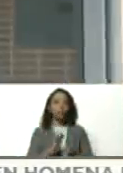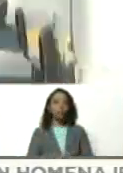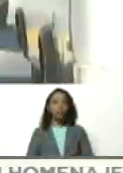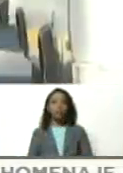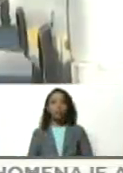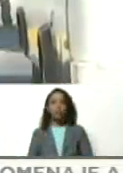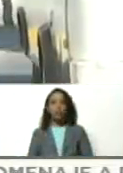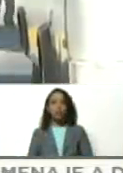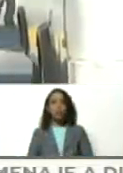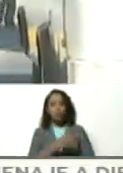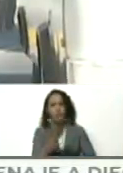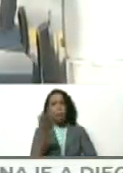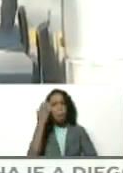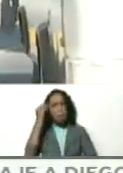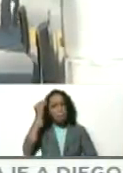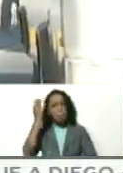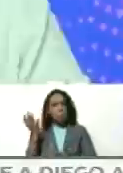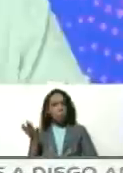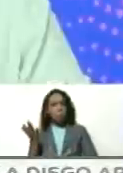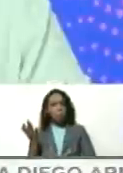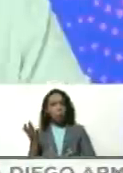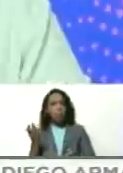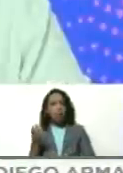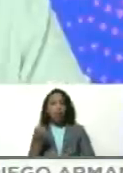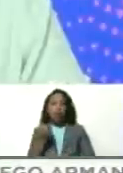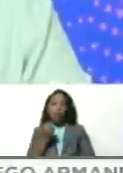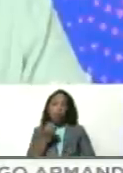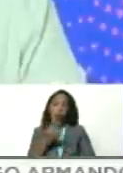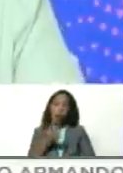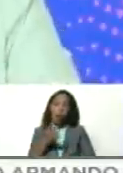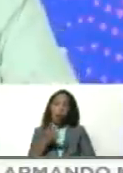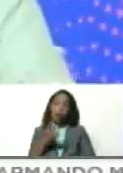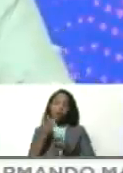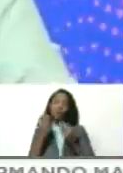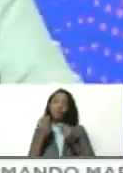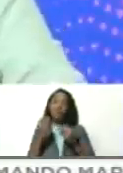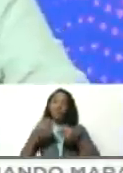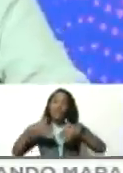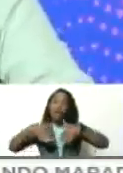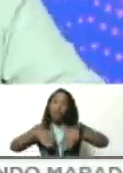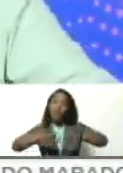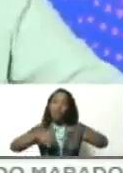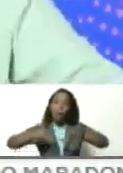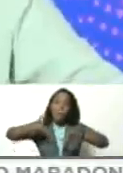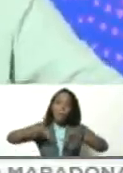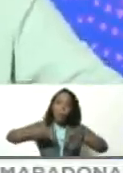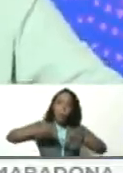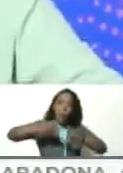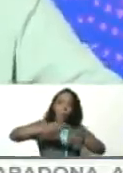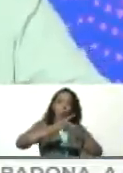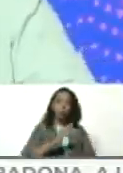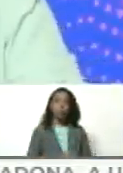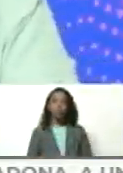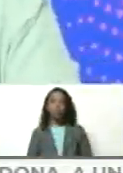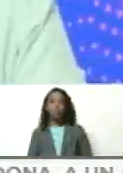¿Qué les parece? Bueno, hay mucha tela de qué cortar, como dicen,